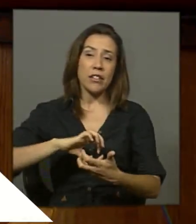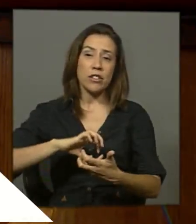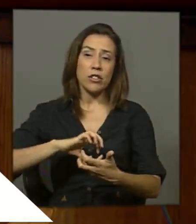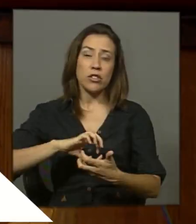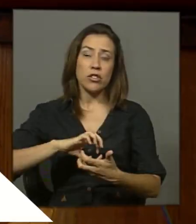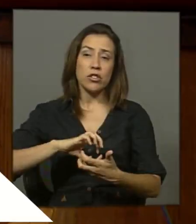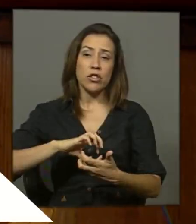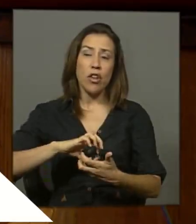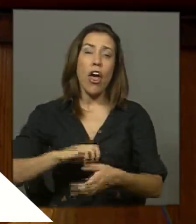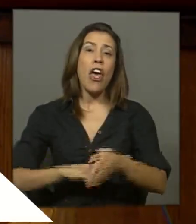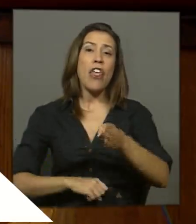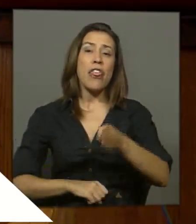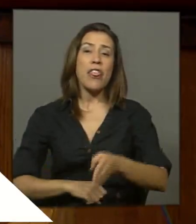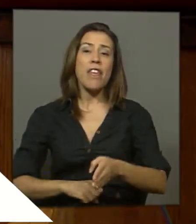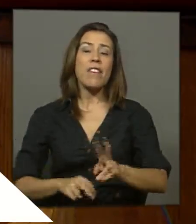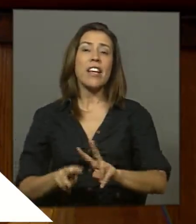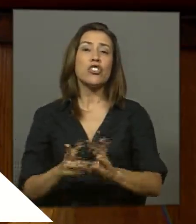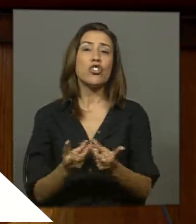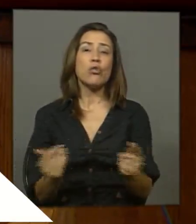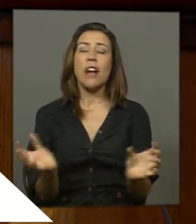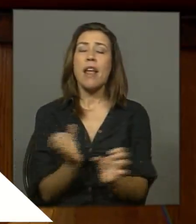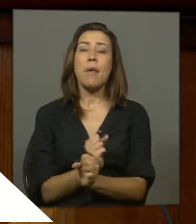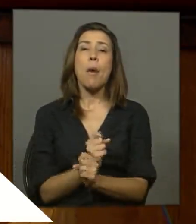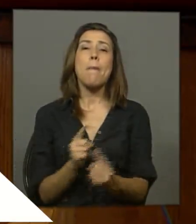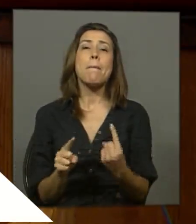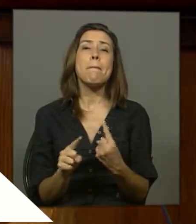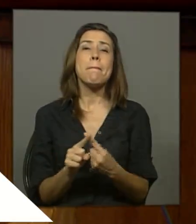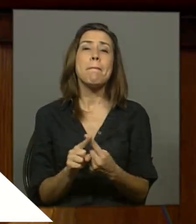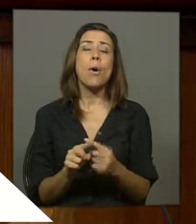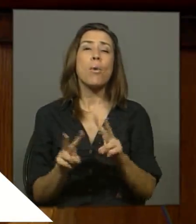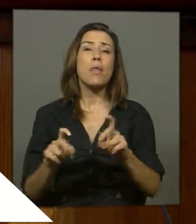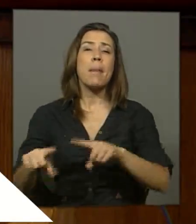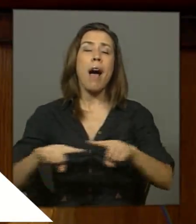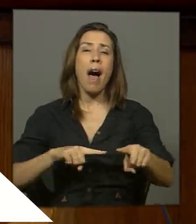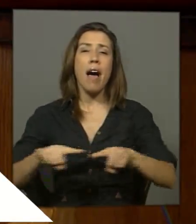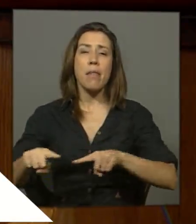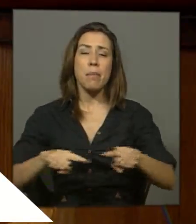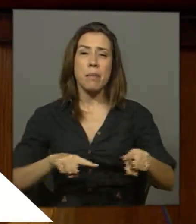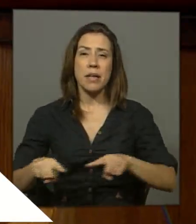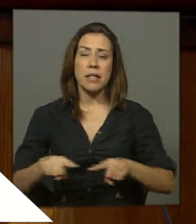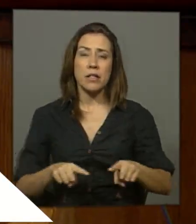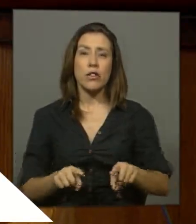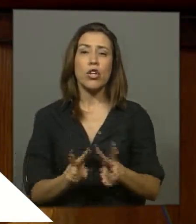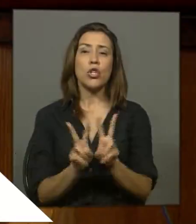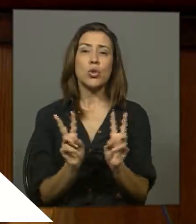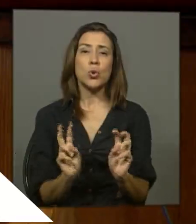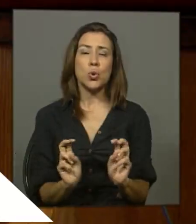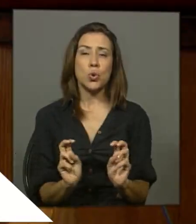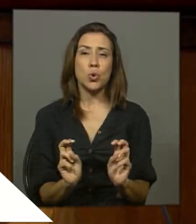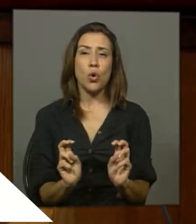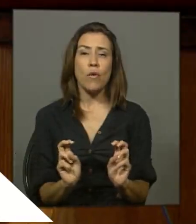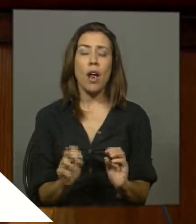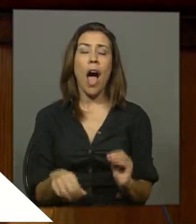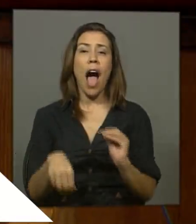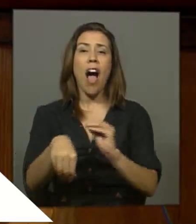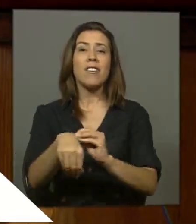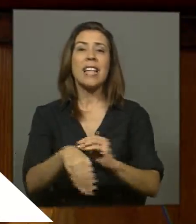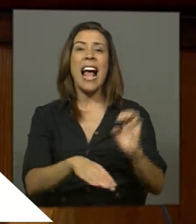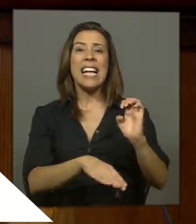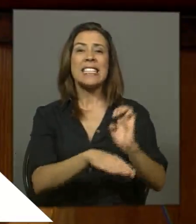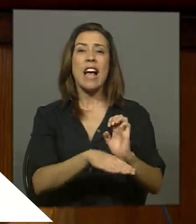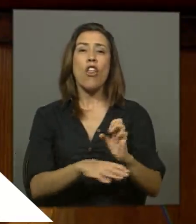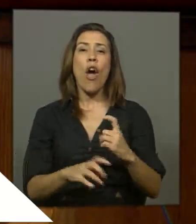sus inicios debe ser resuelta inmediatamente por un acto administrativo en relación a decretar un estado de